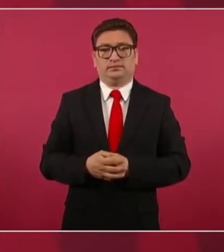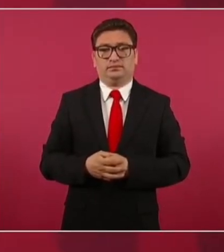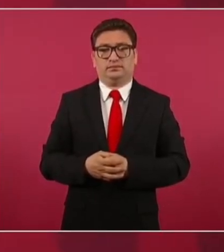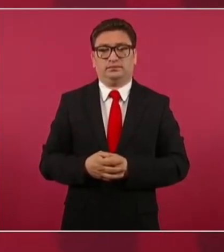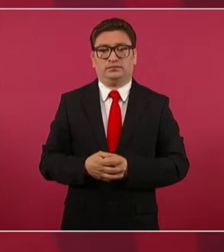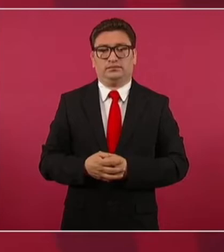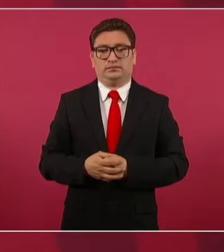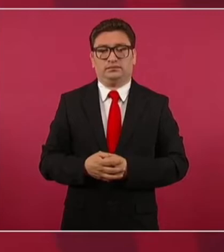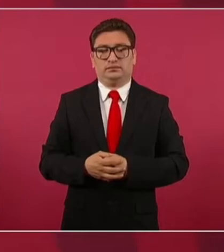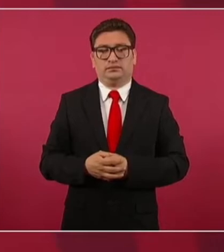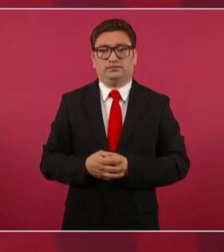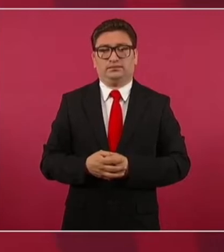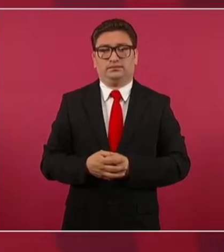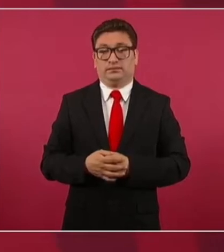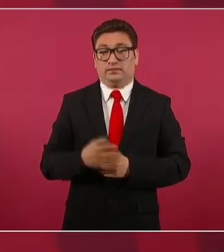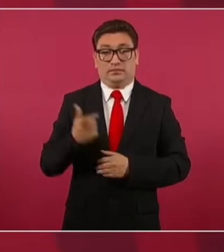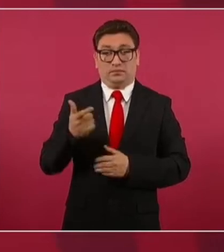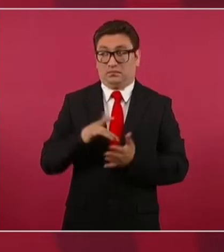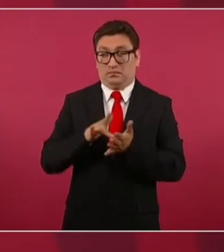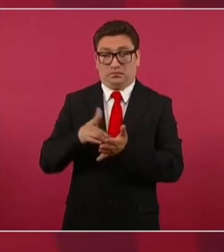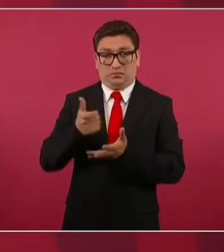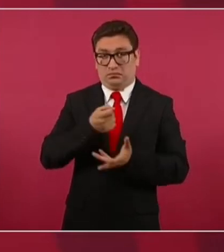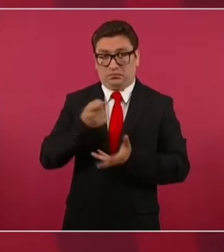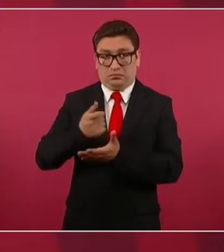menos el que se pague